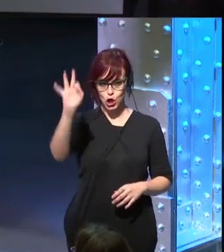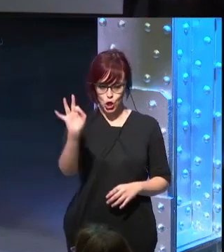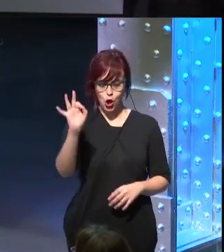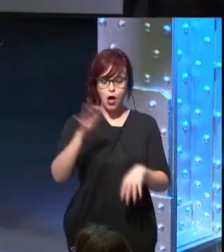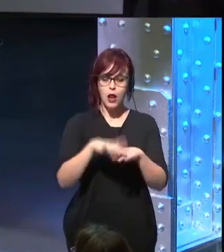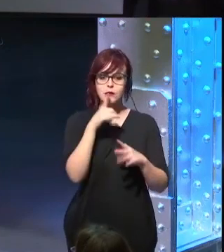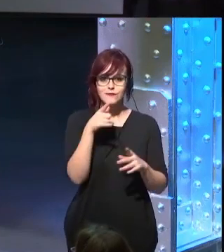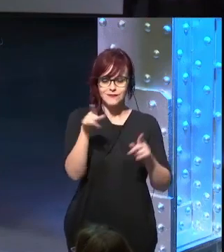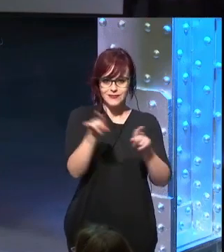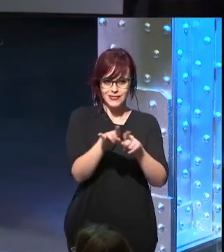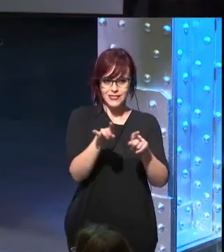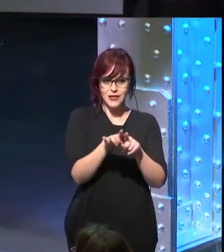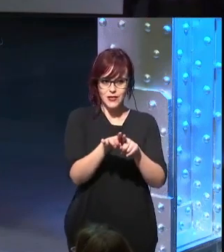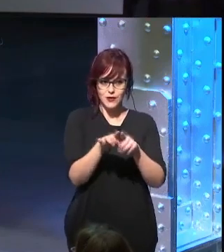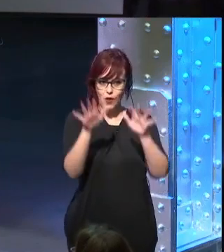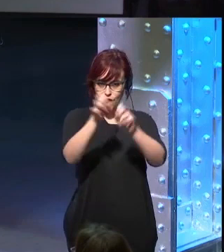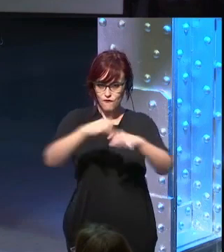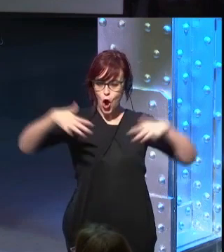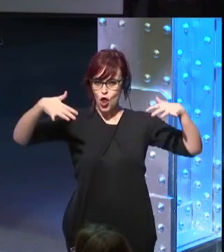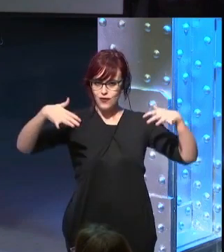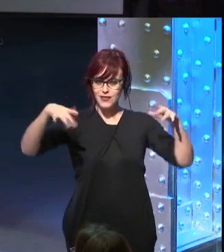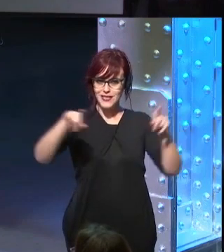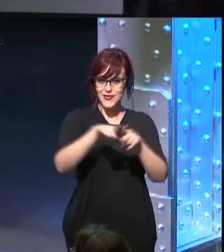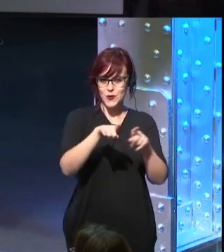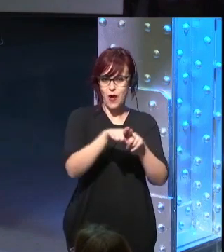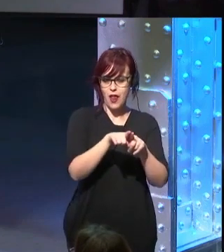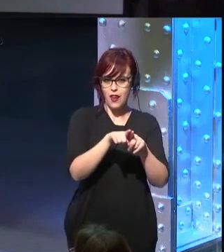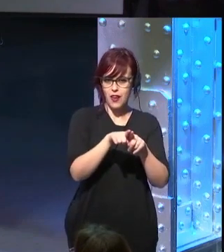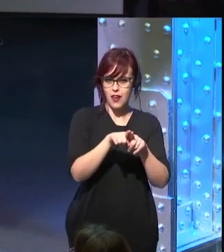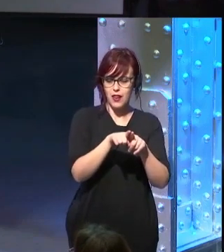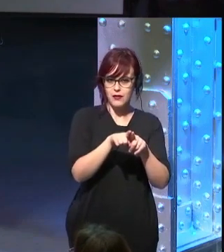se quitó los auriculares y con ellos